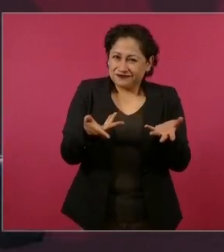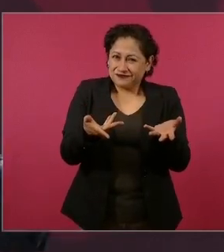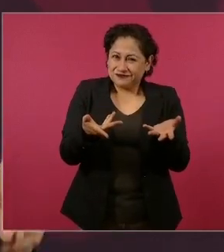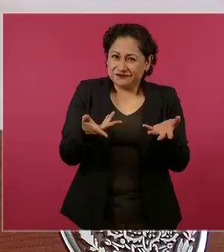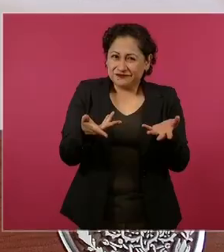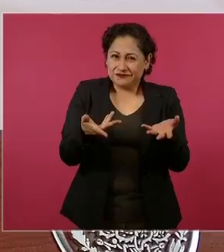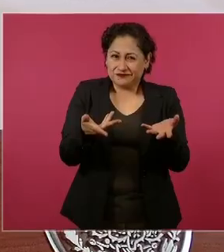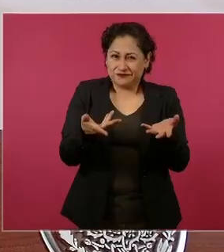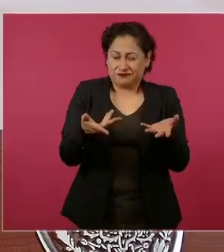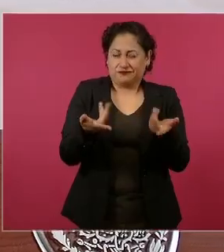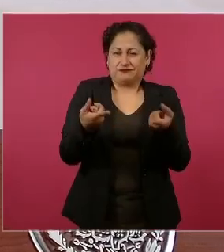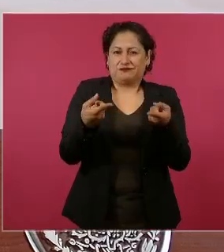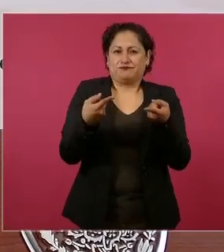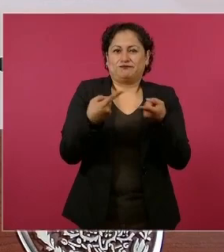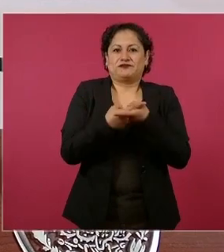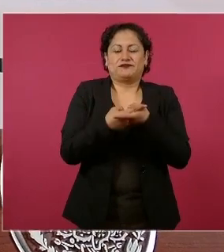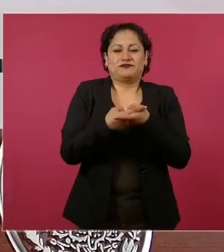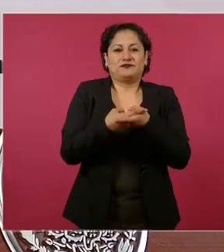sentido,